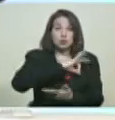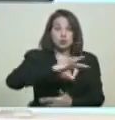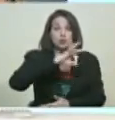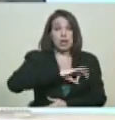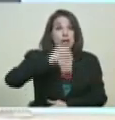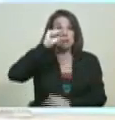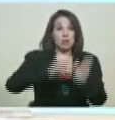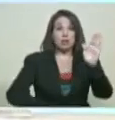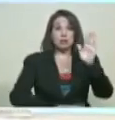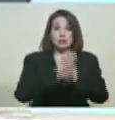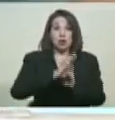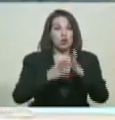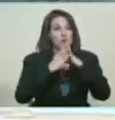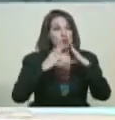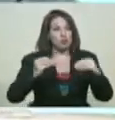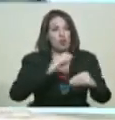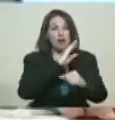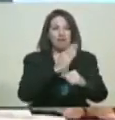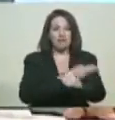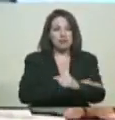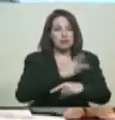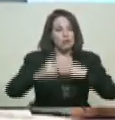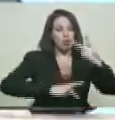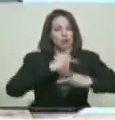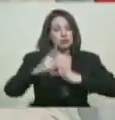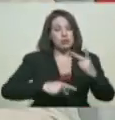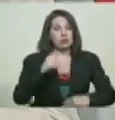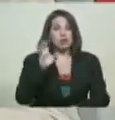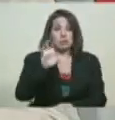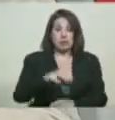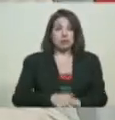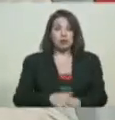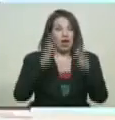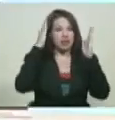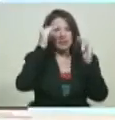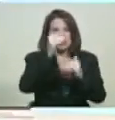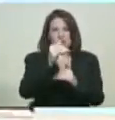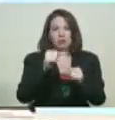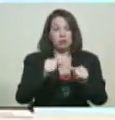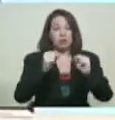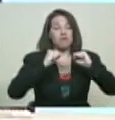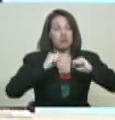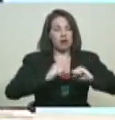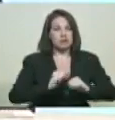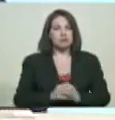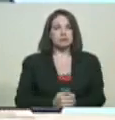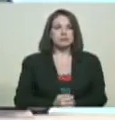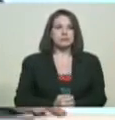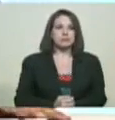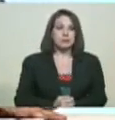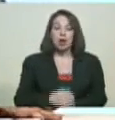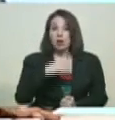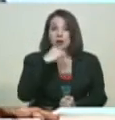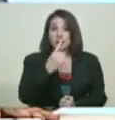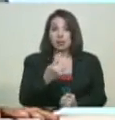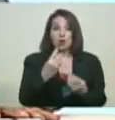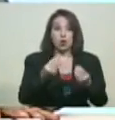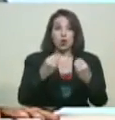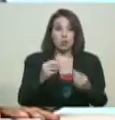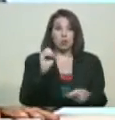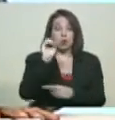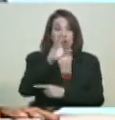al desarrollo de todas las fuerzas productivas del país yo me concentraría y con mucha fuerza por eso digo que es un congreso